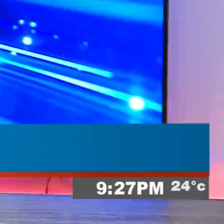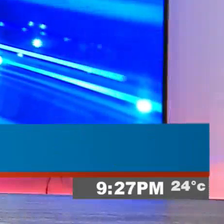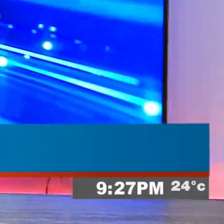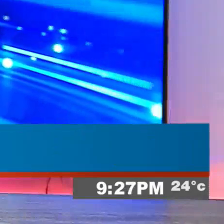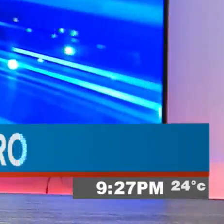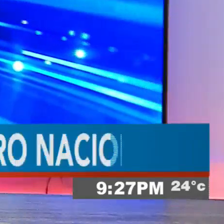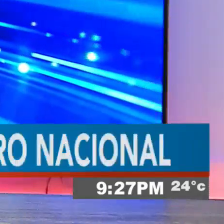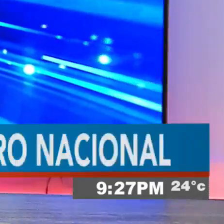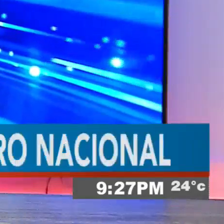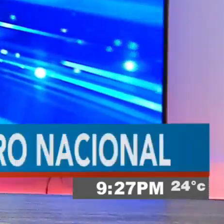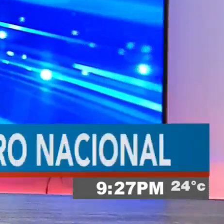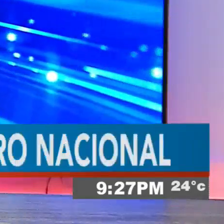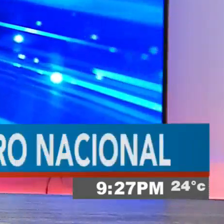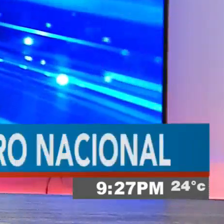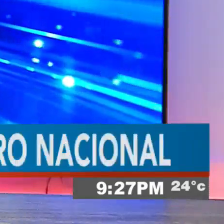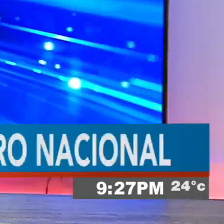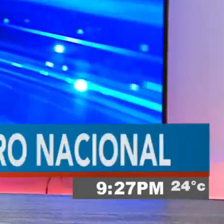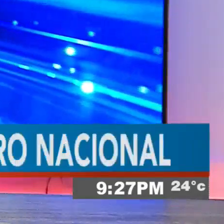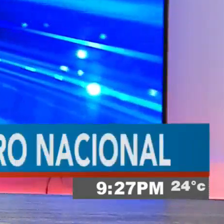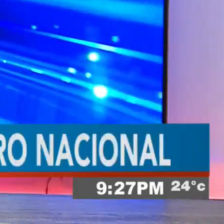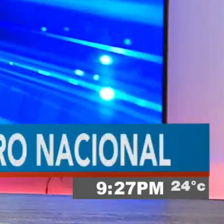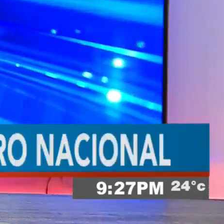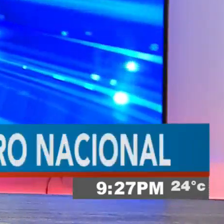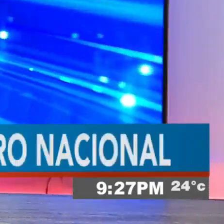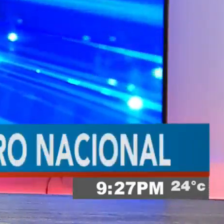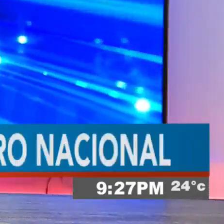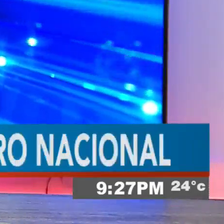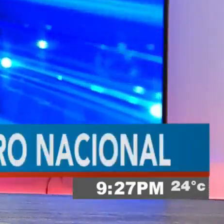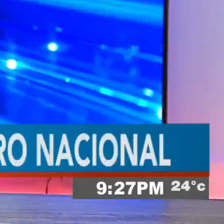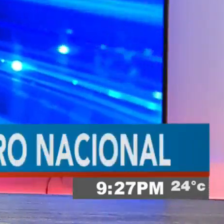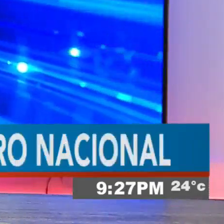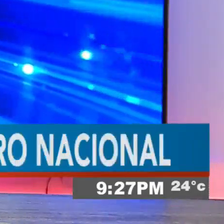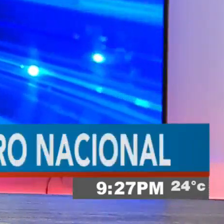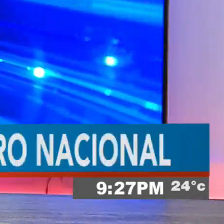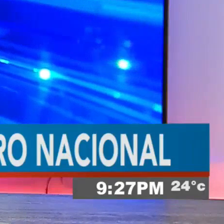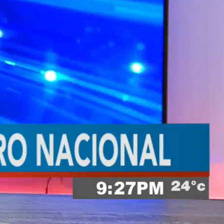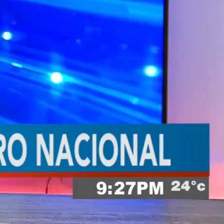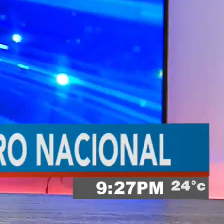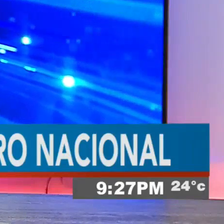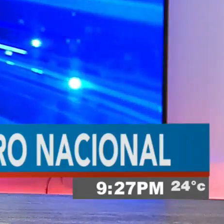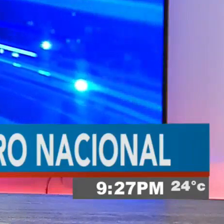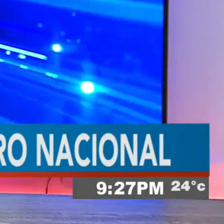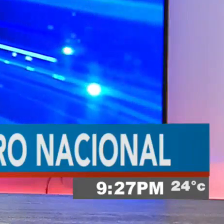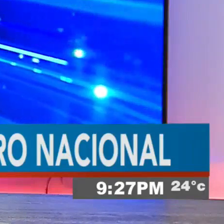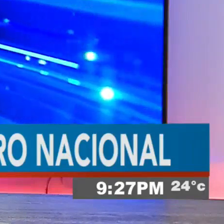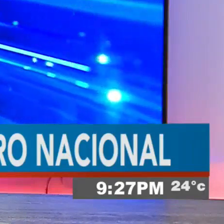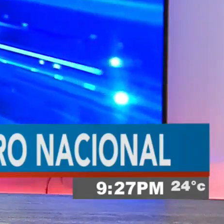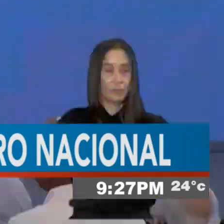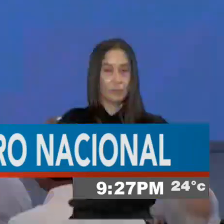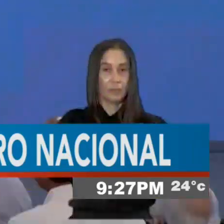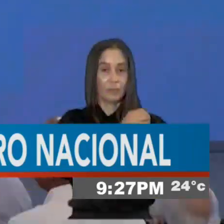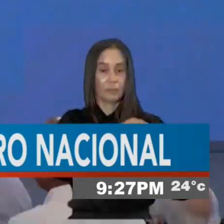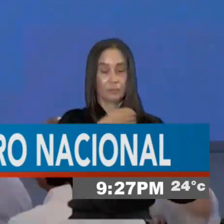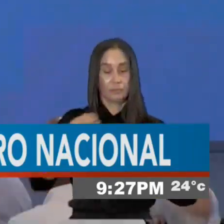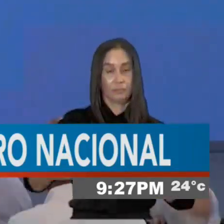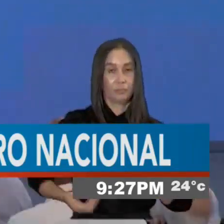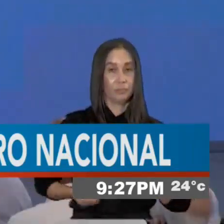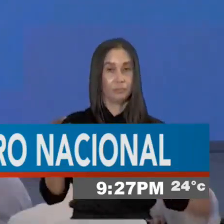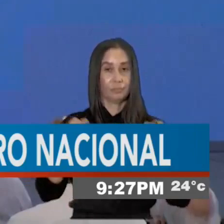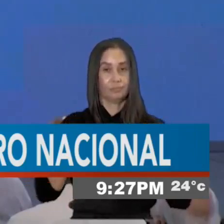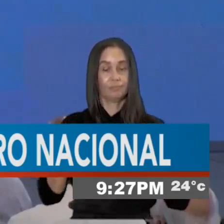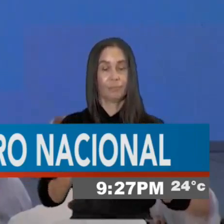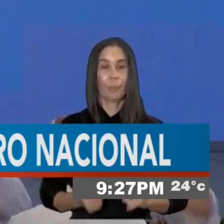A este tema también se refirió el presidente Luis Abinader para despejar interrogantes sobre el cambio en cuanto a